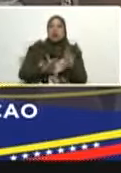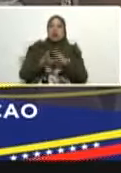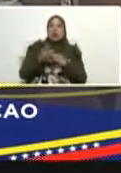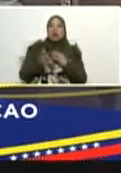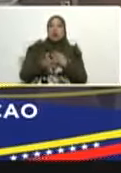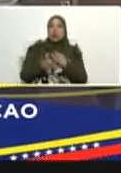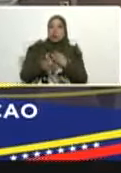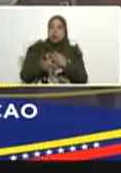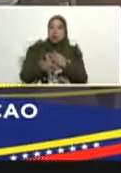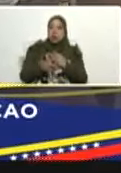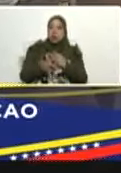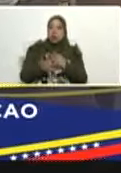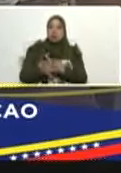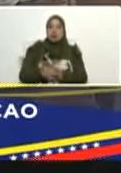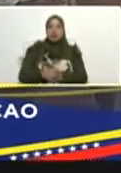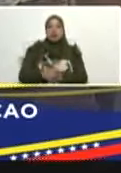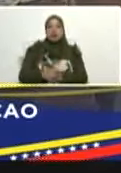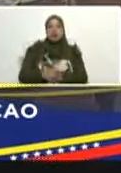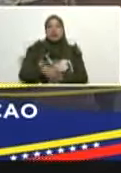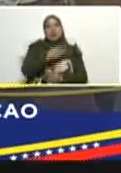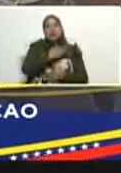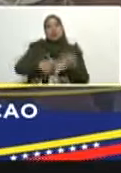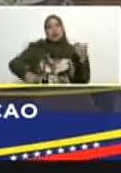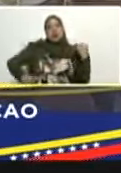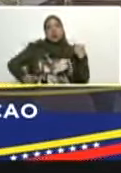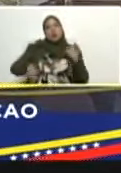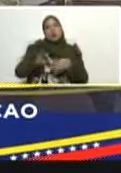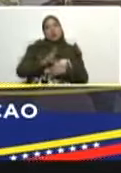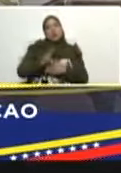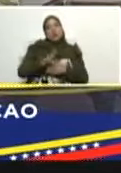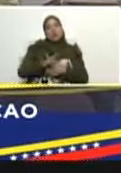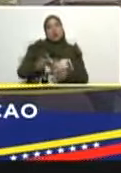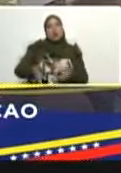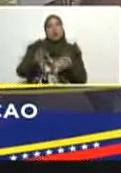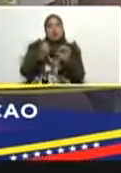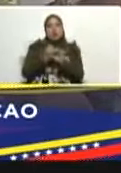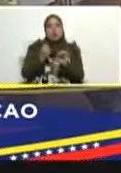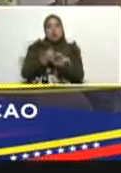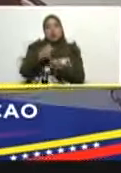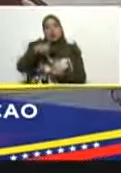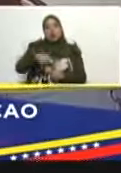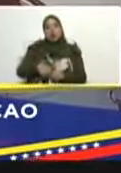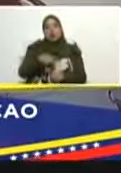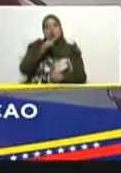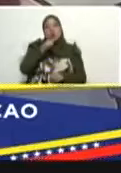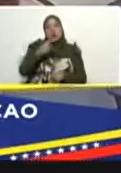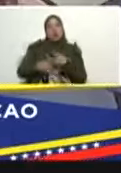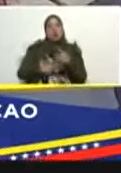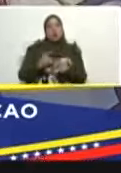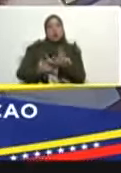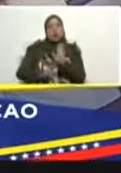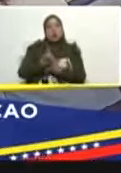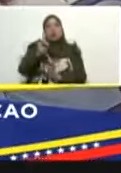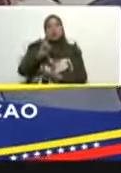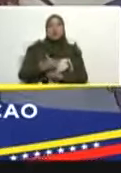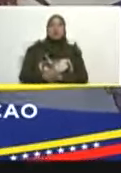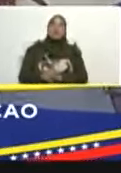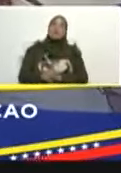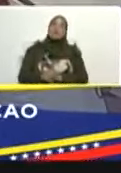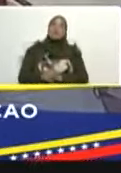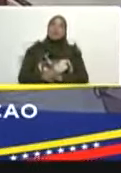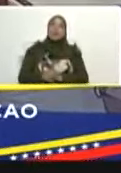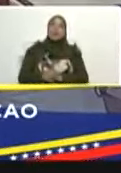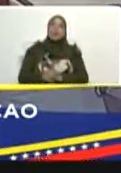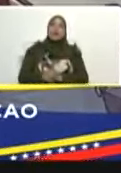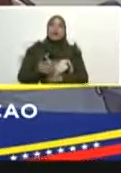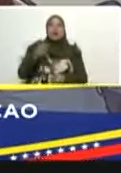la Tecnología, quien le dará, presidente, brevemente, con su permiso, pues la explicación de lo que hemos desarrollado acá,